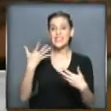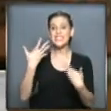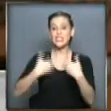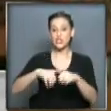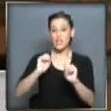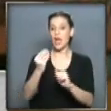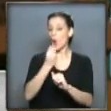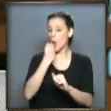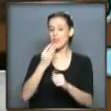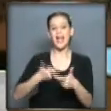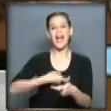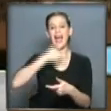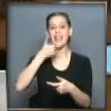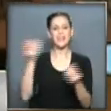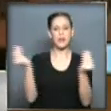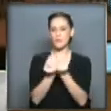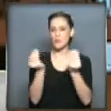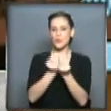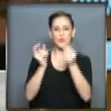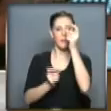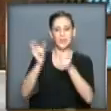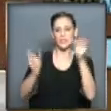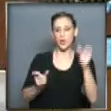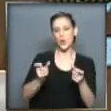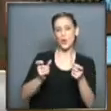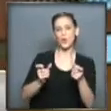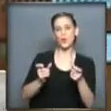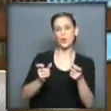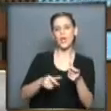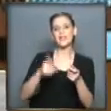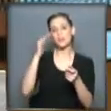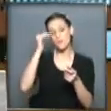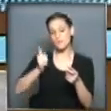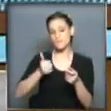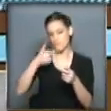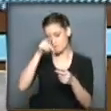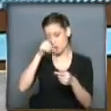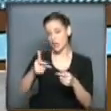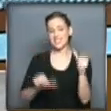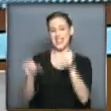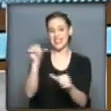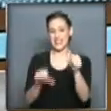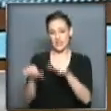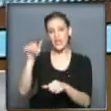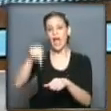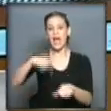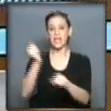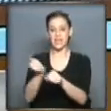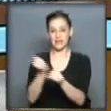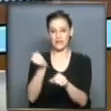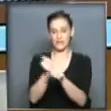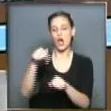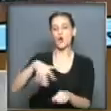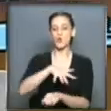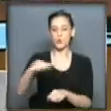caliente para el centenar de personal de la gendarmería y de la policía científica que está trabajando en este